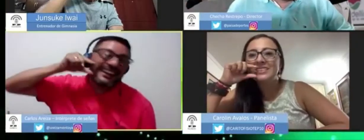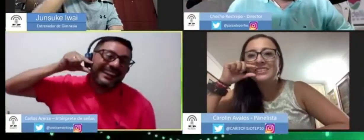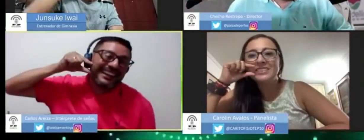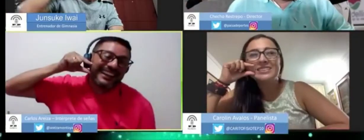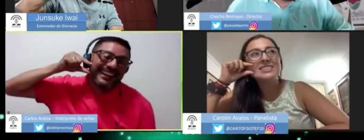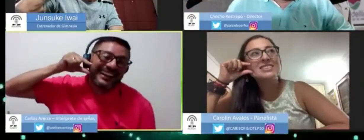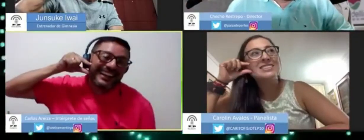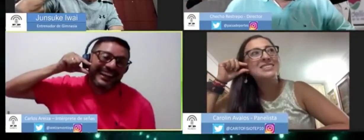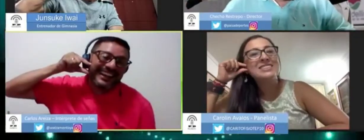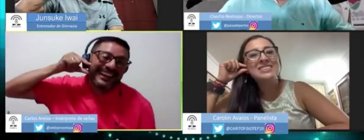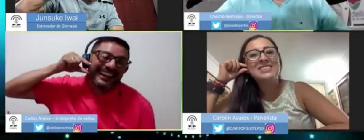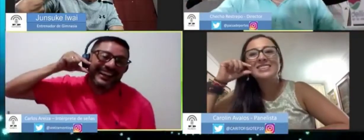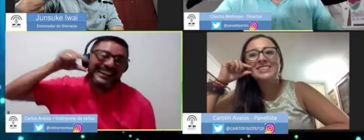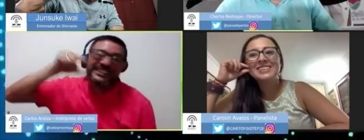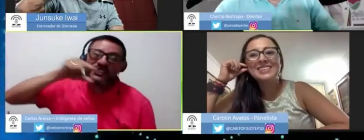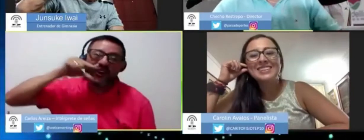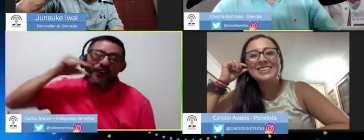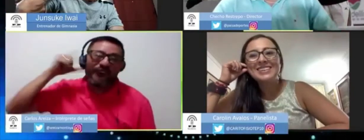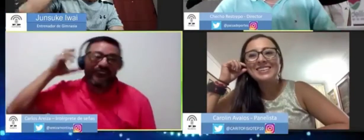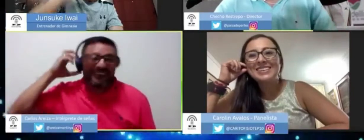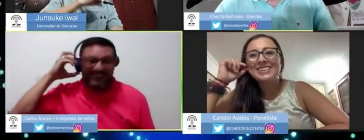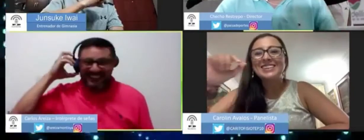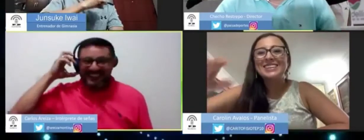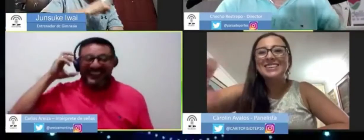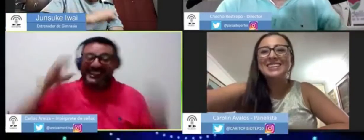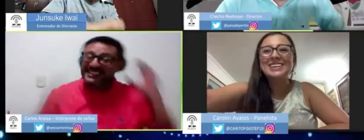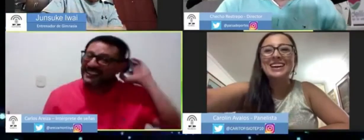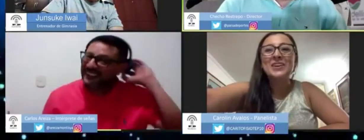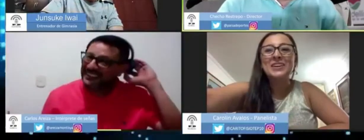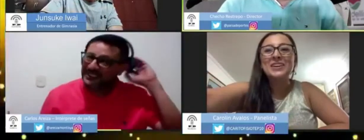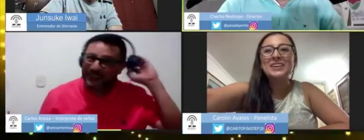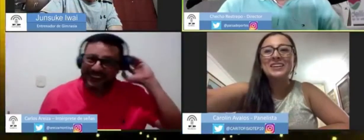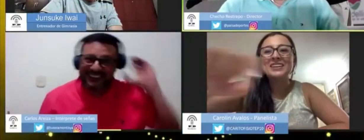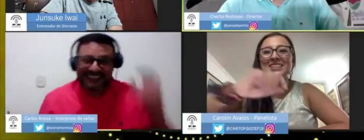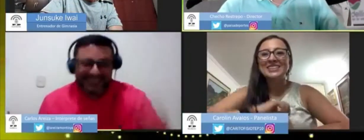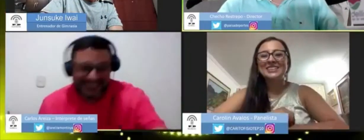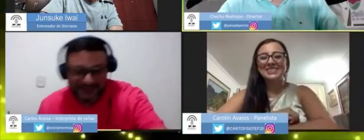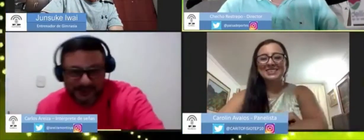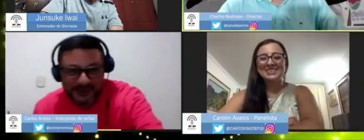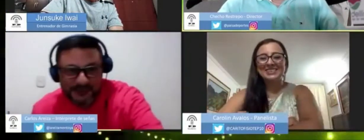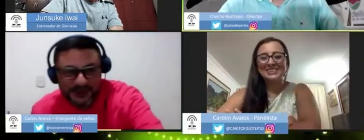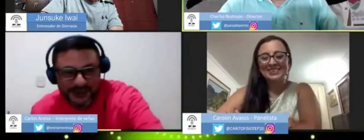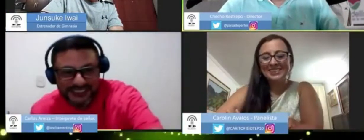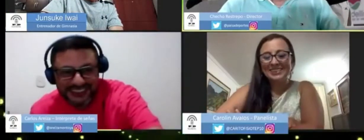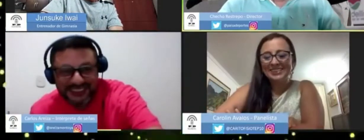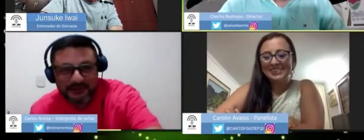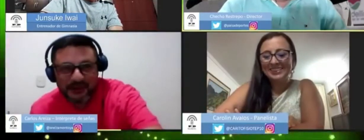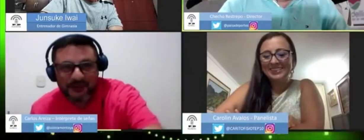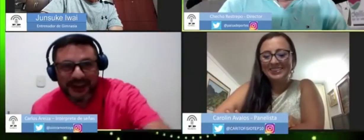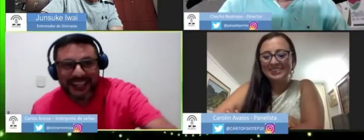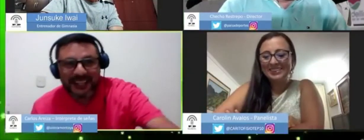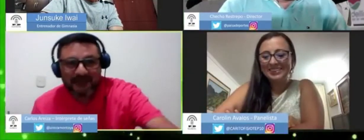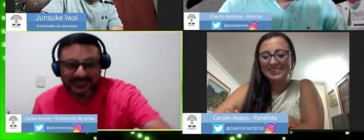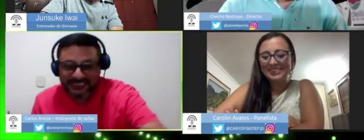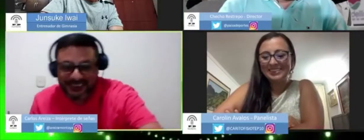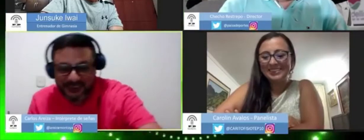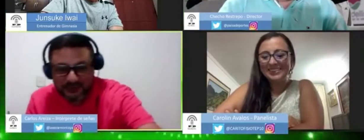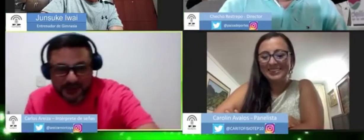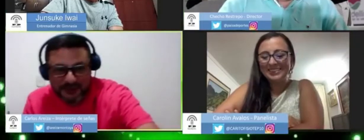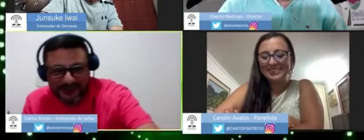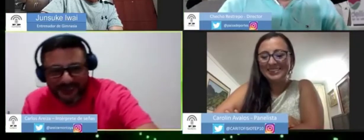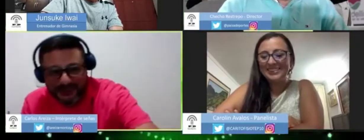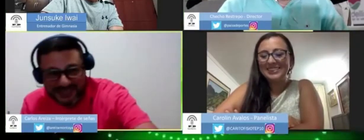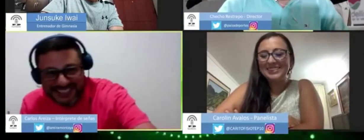Abierta. Bueno. Eso. También se reporta. Muy, muy contenta y preocupada que qué pasaba con el